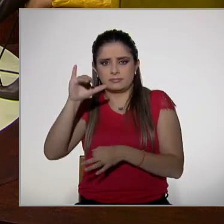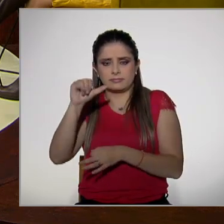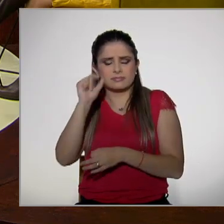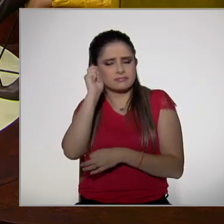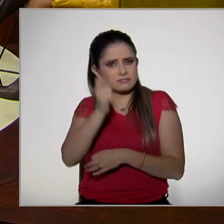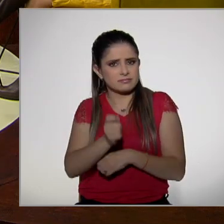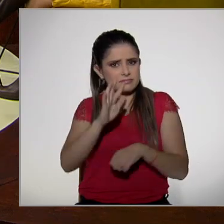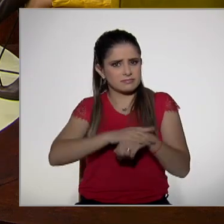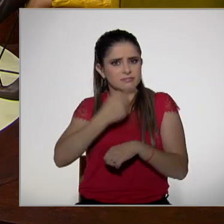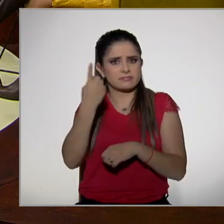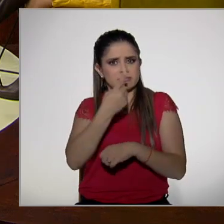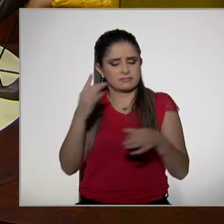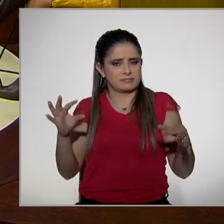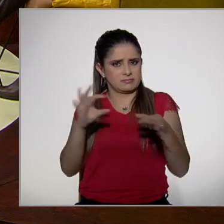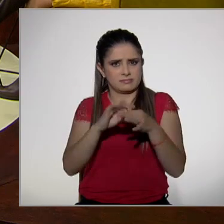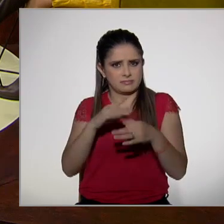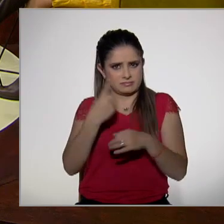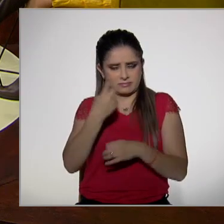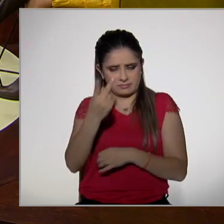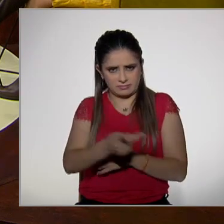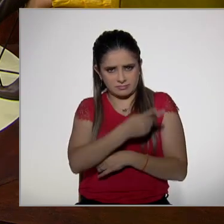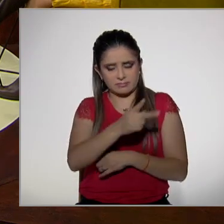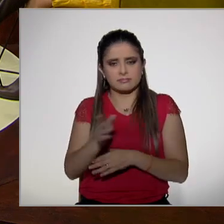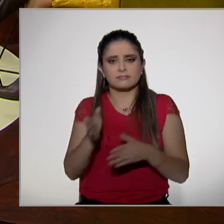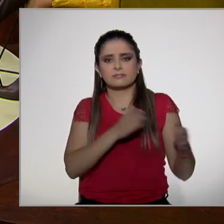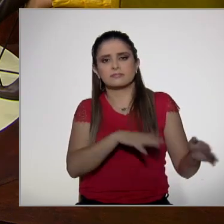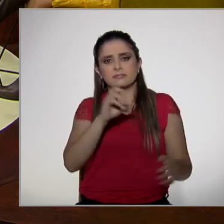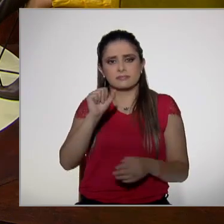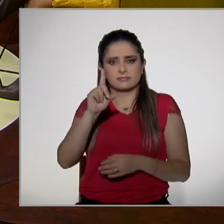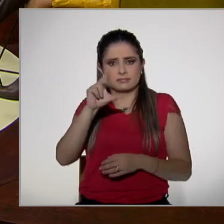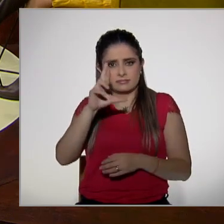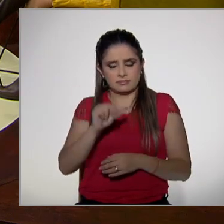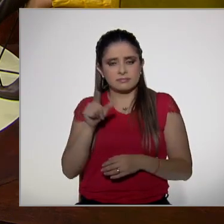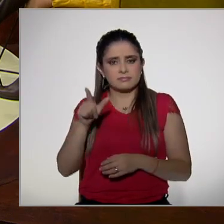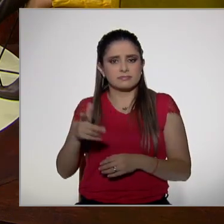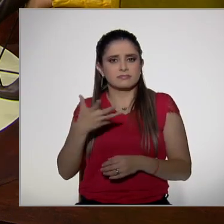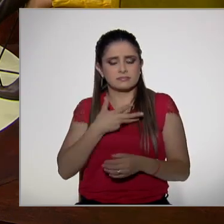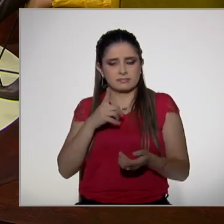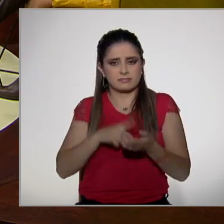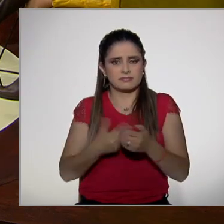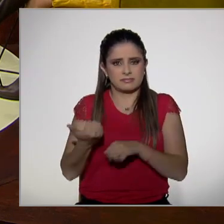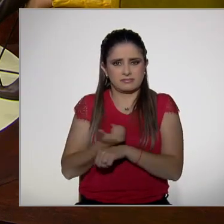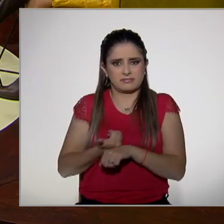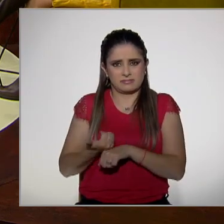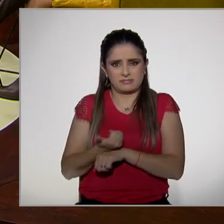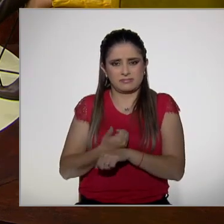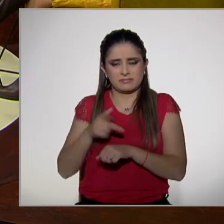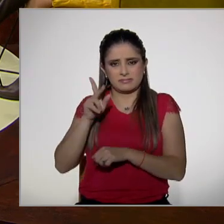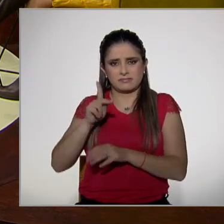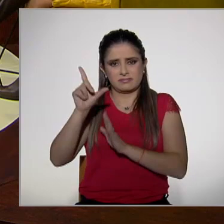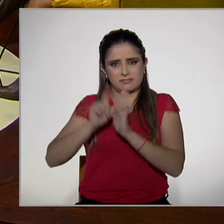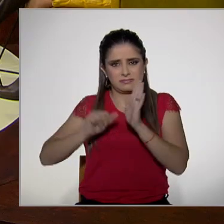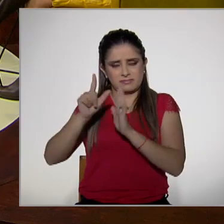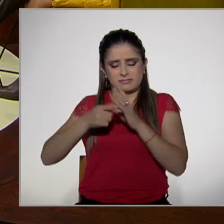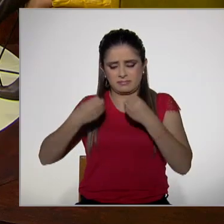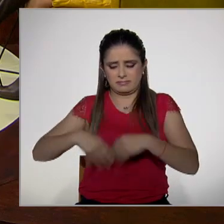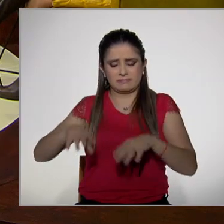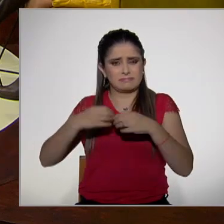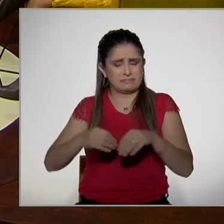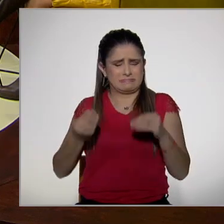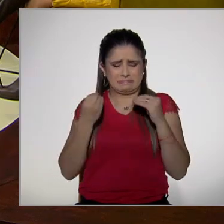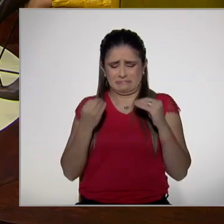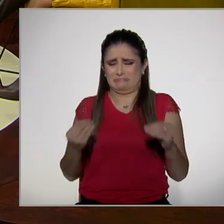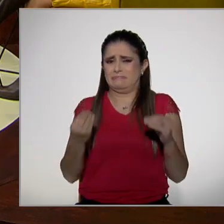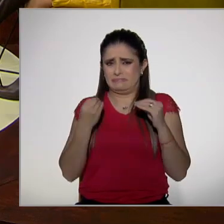qué tiene que ver una con la otra sandra ella tiene antecedentes de sangrados menstruales abundantes y